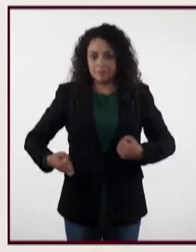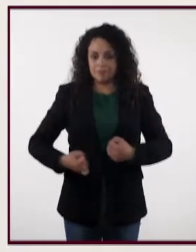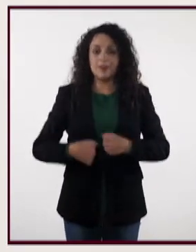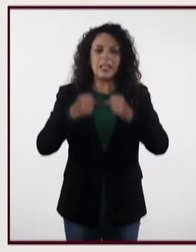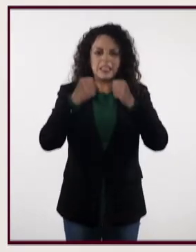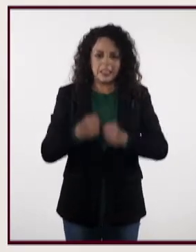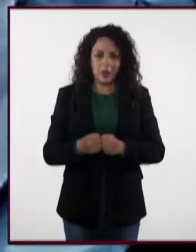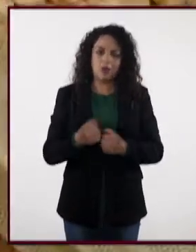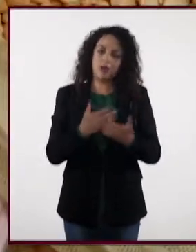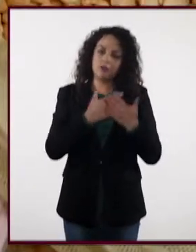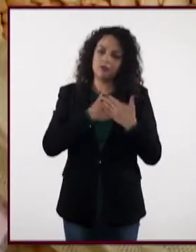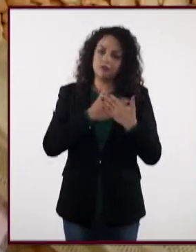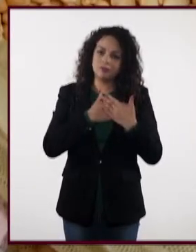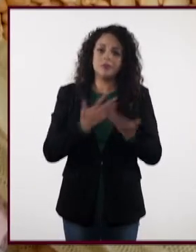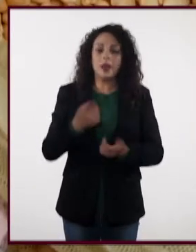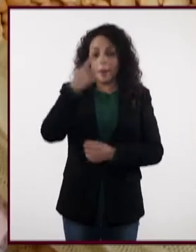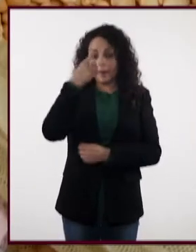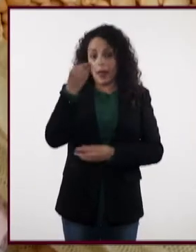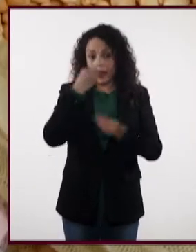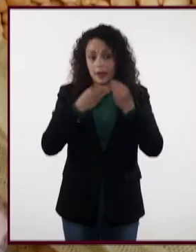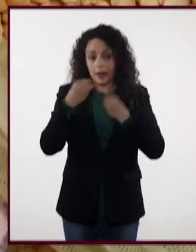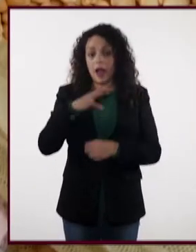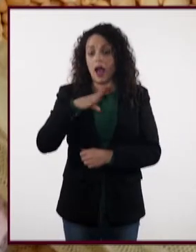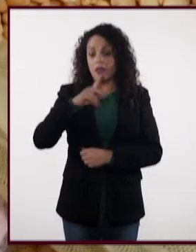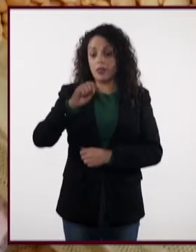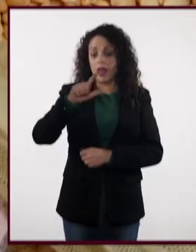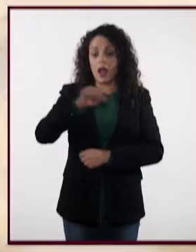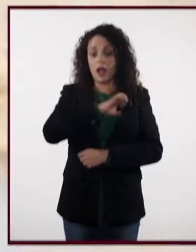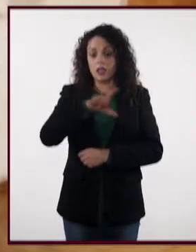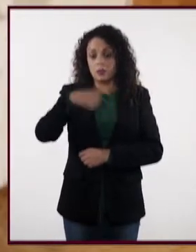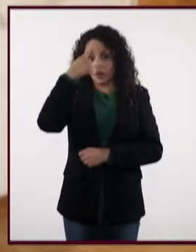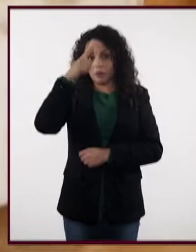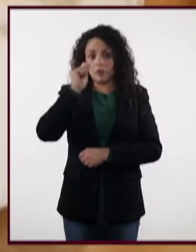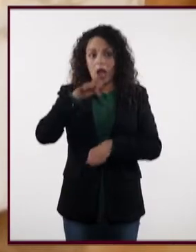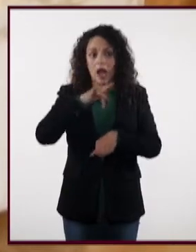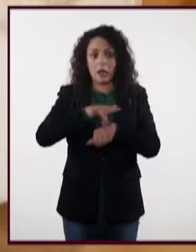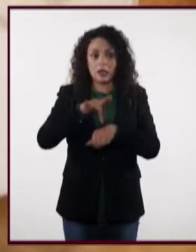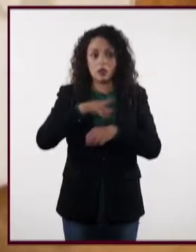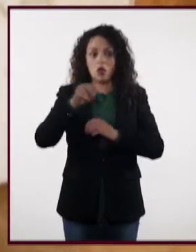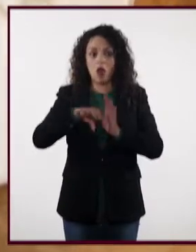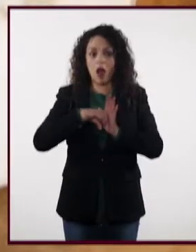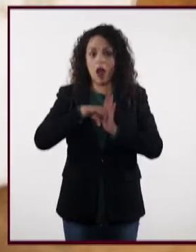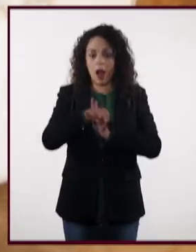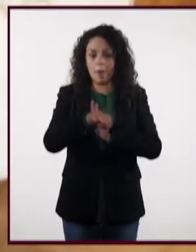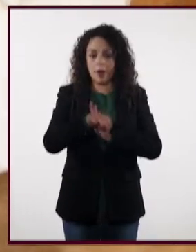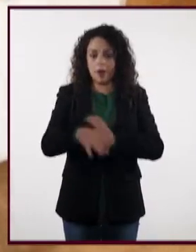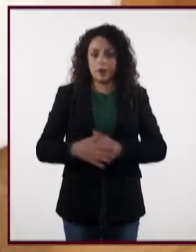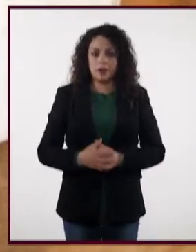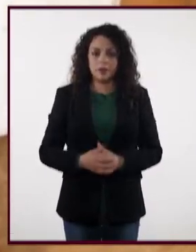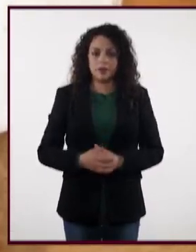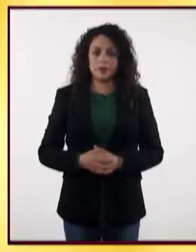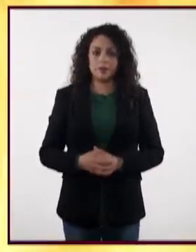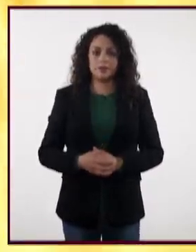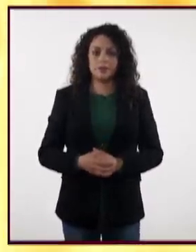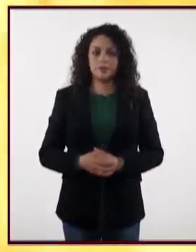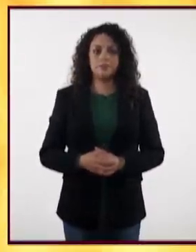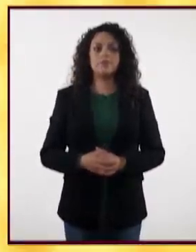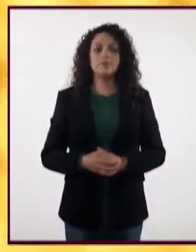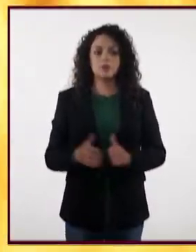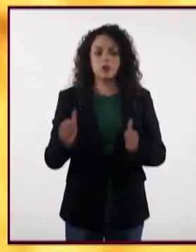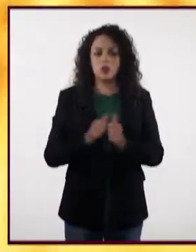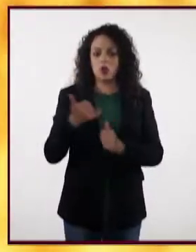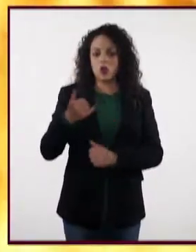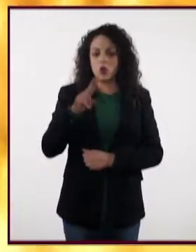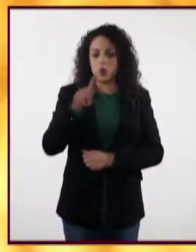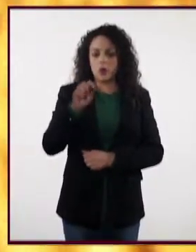acurrucado. Para los alimentos existen telas especiales para recubrir quesos o jamones procesados, bandejas tejidas de yute